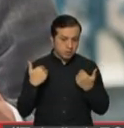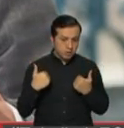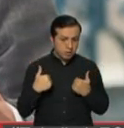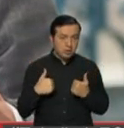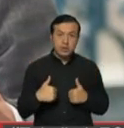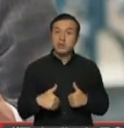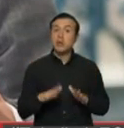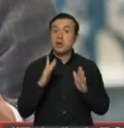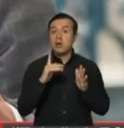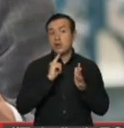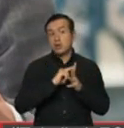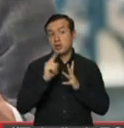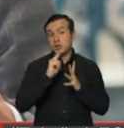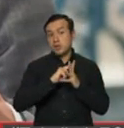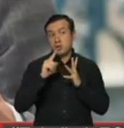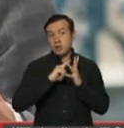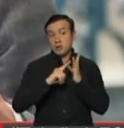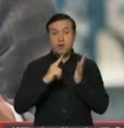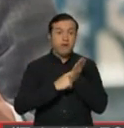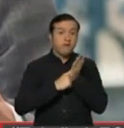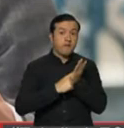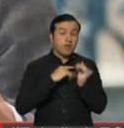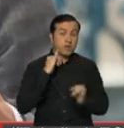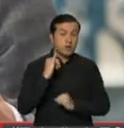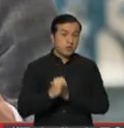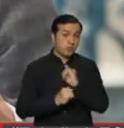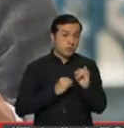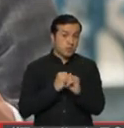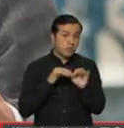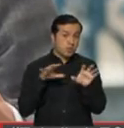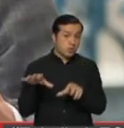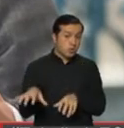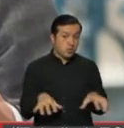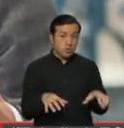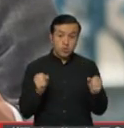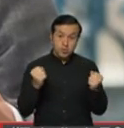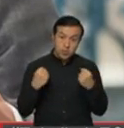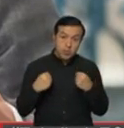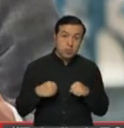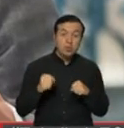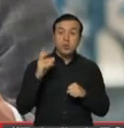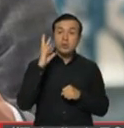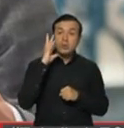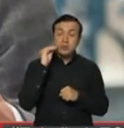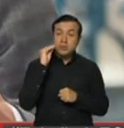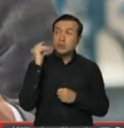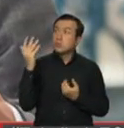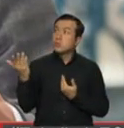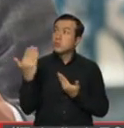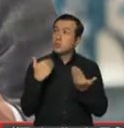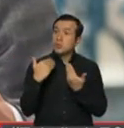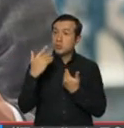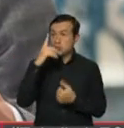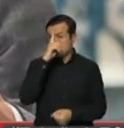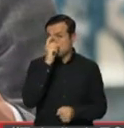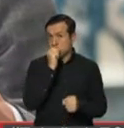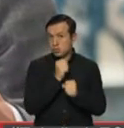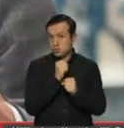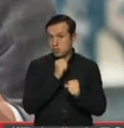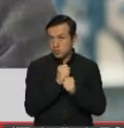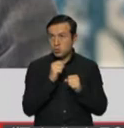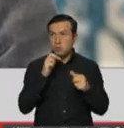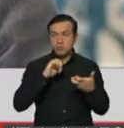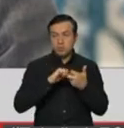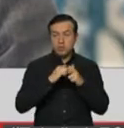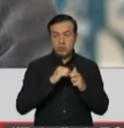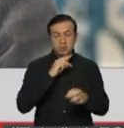con distintos foros internacionales a fin de coordinar esfuerzos, de intercambiar experiencias y trabajar conjuntamente en un problema que es